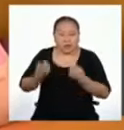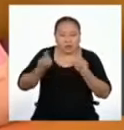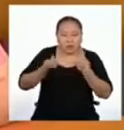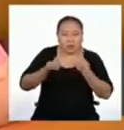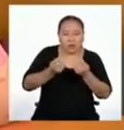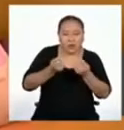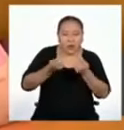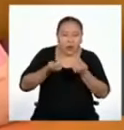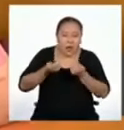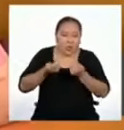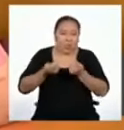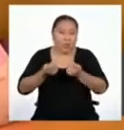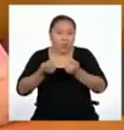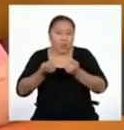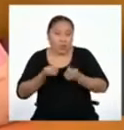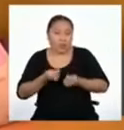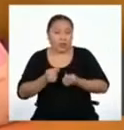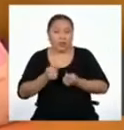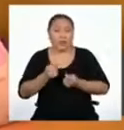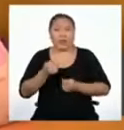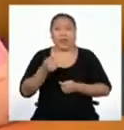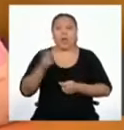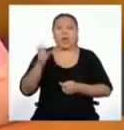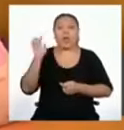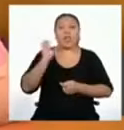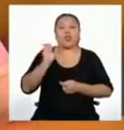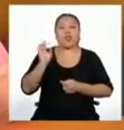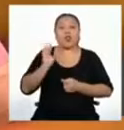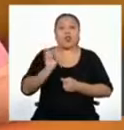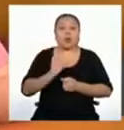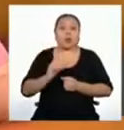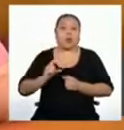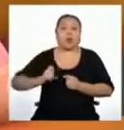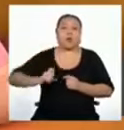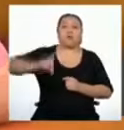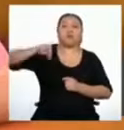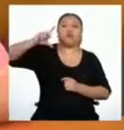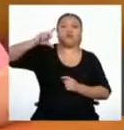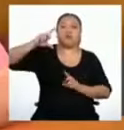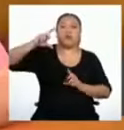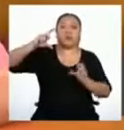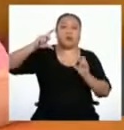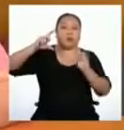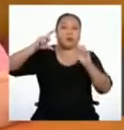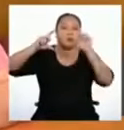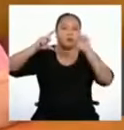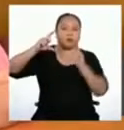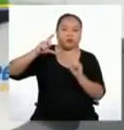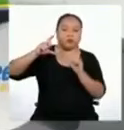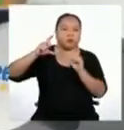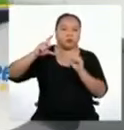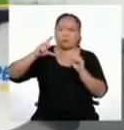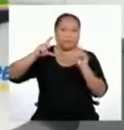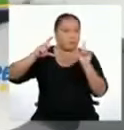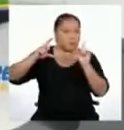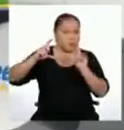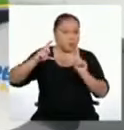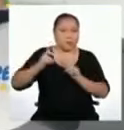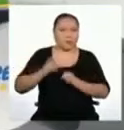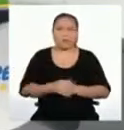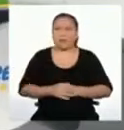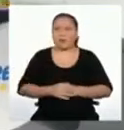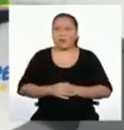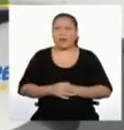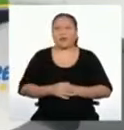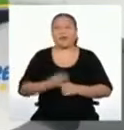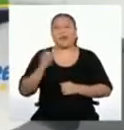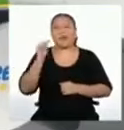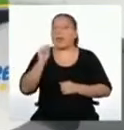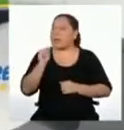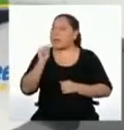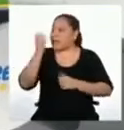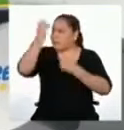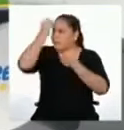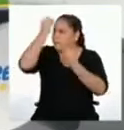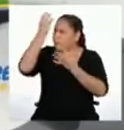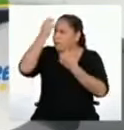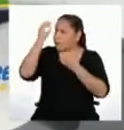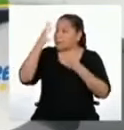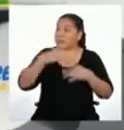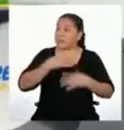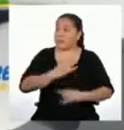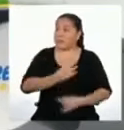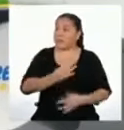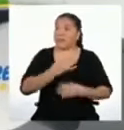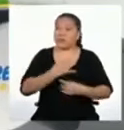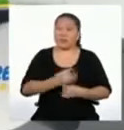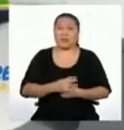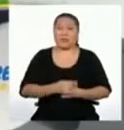para que el dólar no cueste tanto y la moneda pueda seguir estable. Toda esta información es muy interesante,